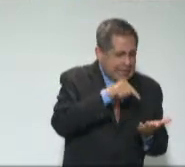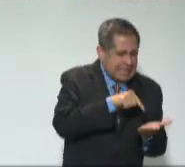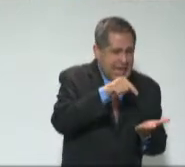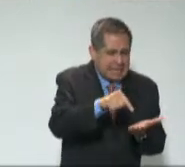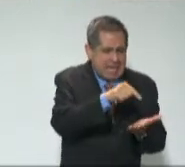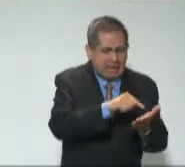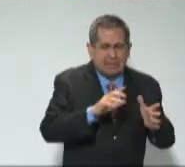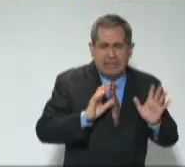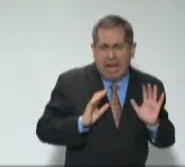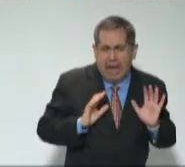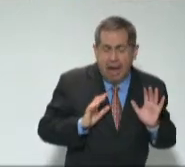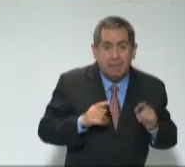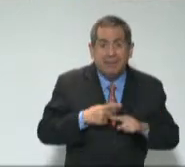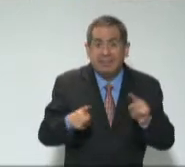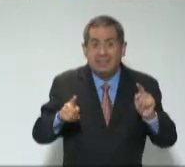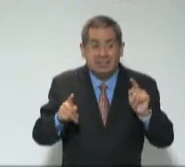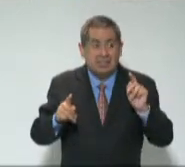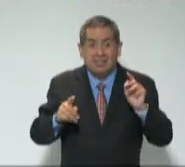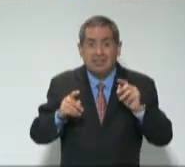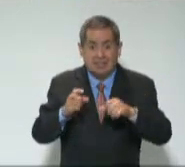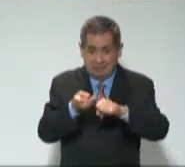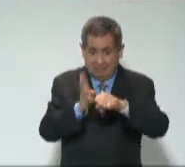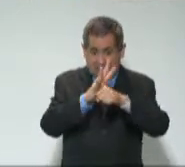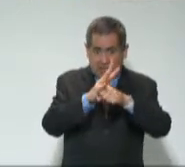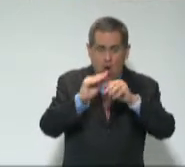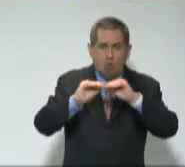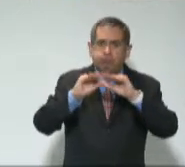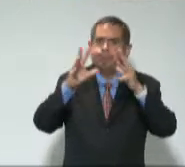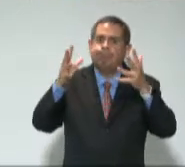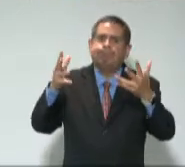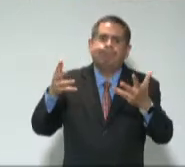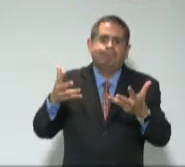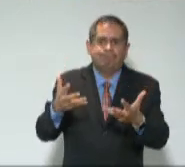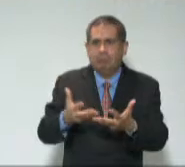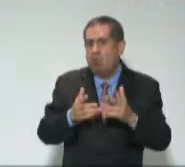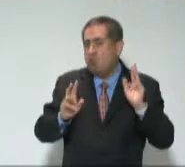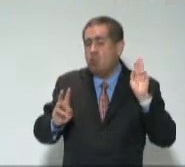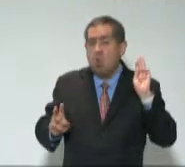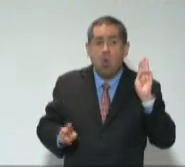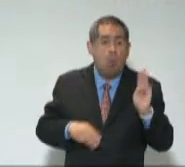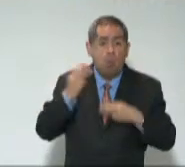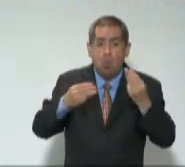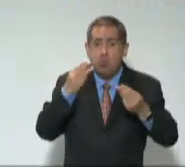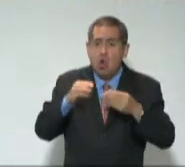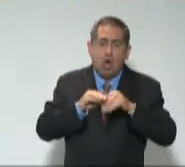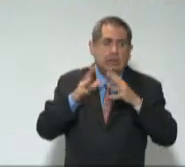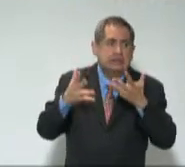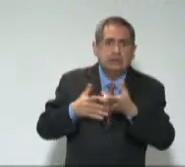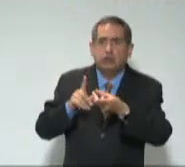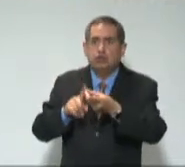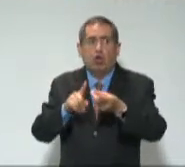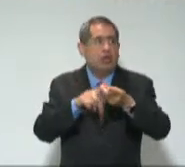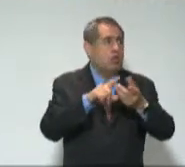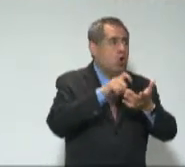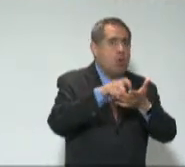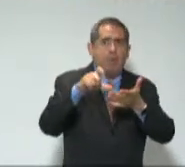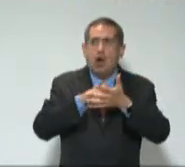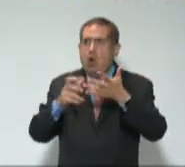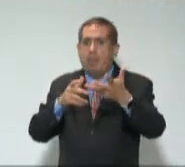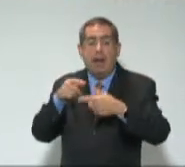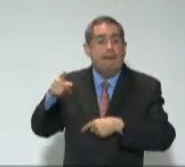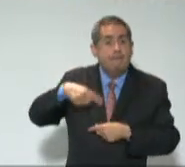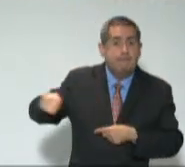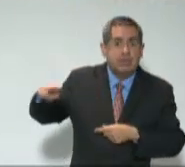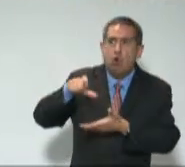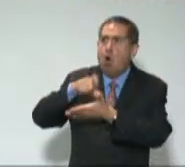una región completa La pandemia estaba y está afectando a todo el planeta que está persiguiendo los mismos